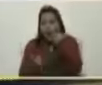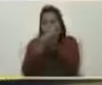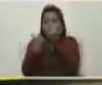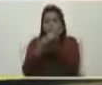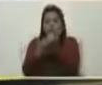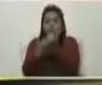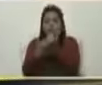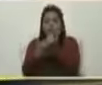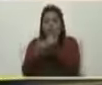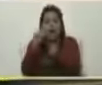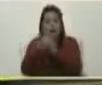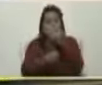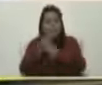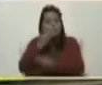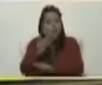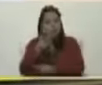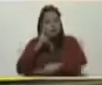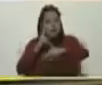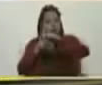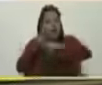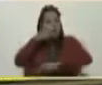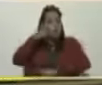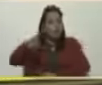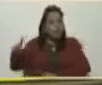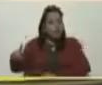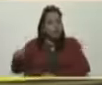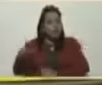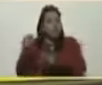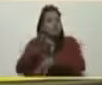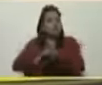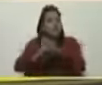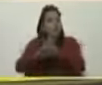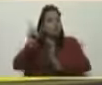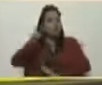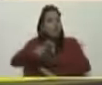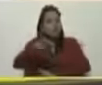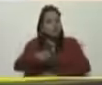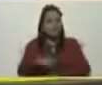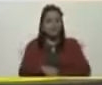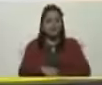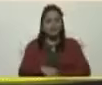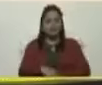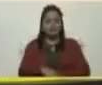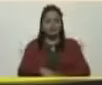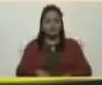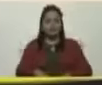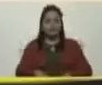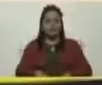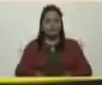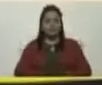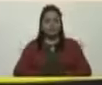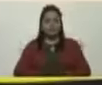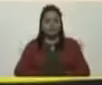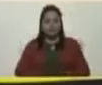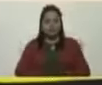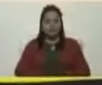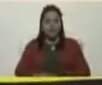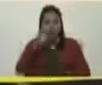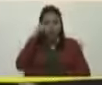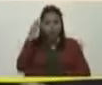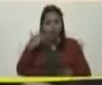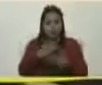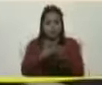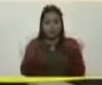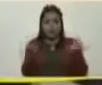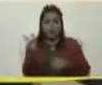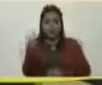la gente y pensar en las necesidades del pueblo. Y yo creo que Dios a Venezuela le dio, cuando